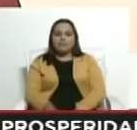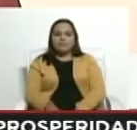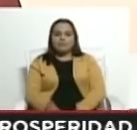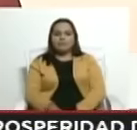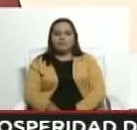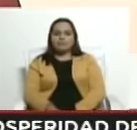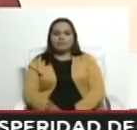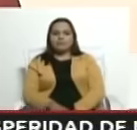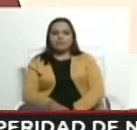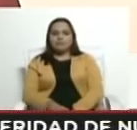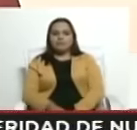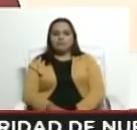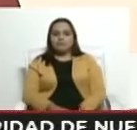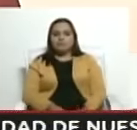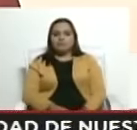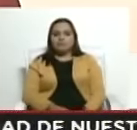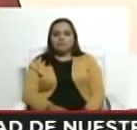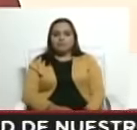Demuestra de qué está hecho.